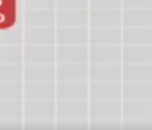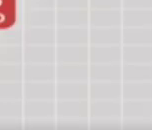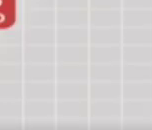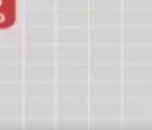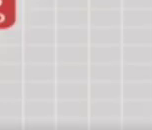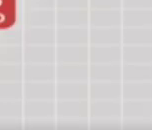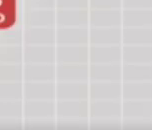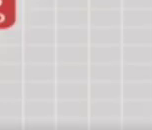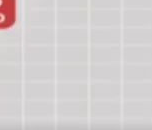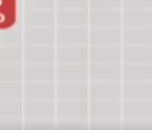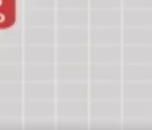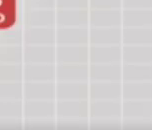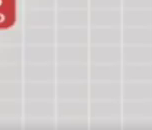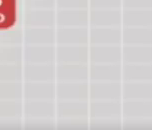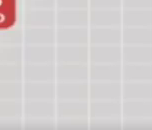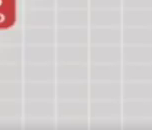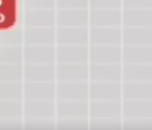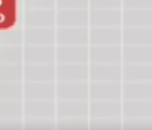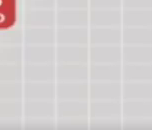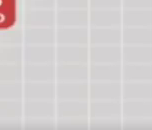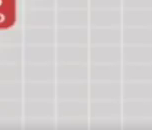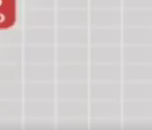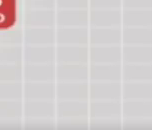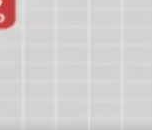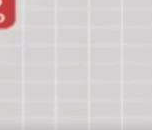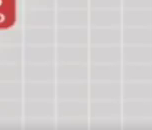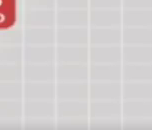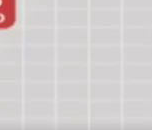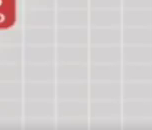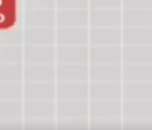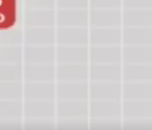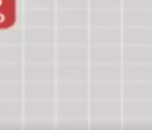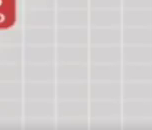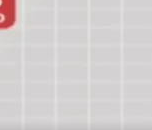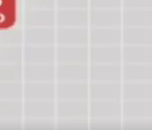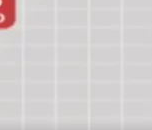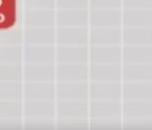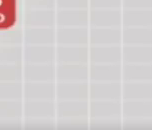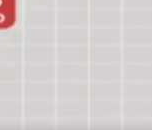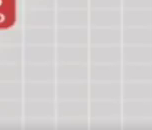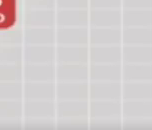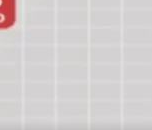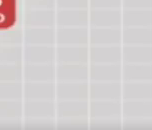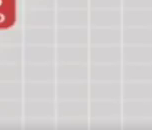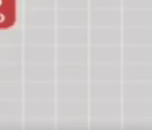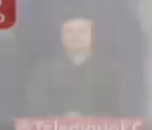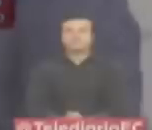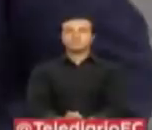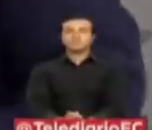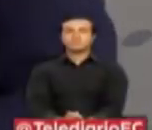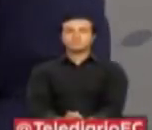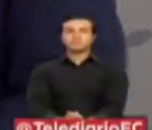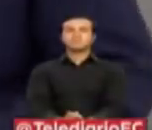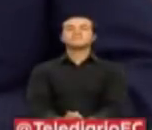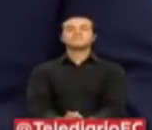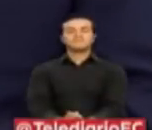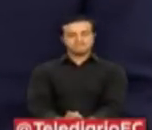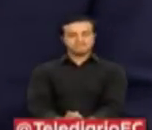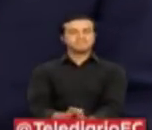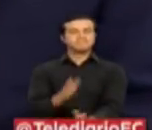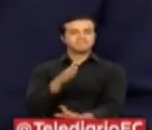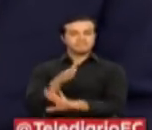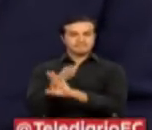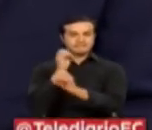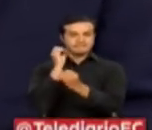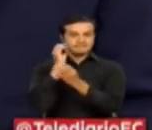y el 77 cree que va por el camino equivocado. Muy bien, sigamos, vamos a comentar con